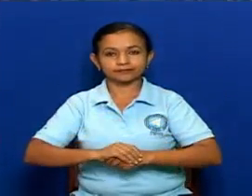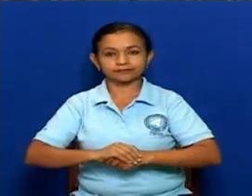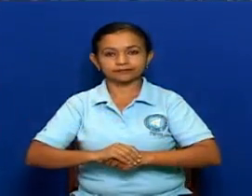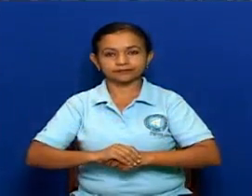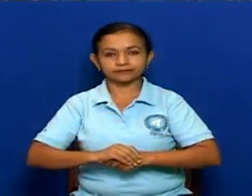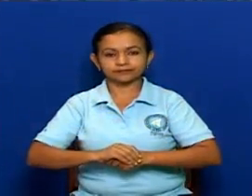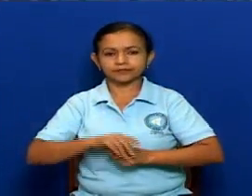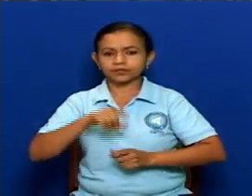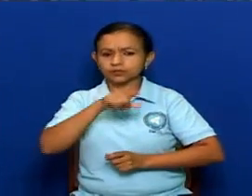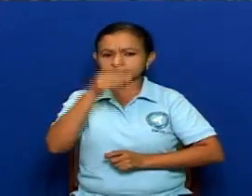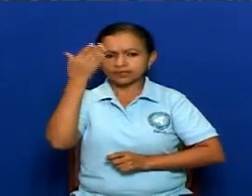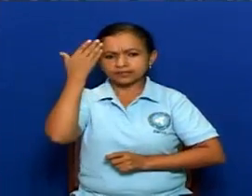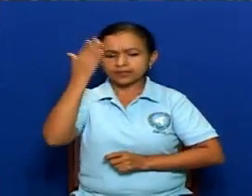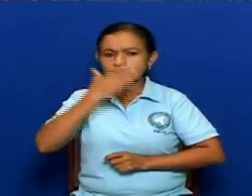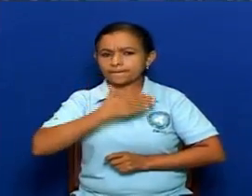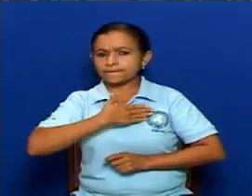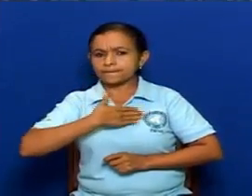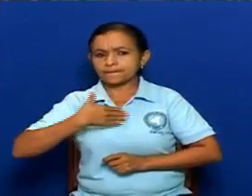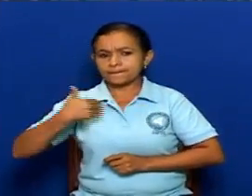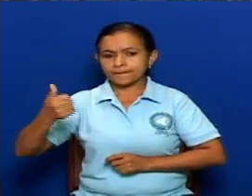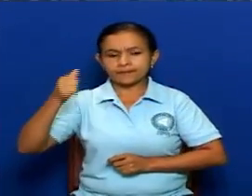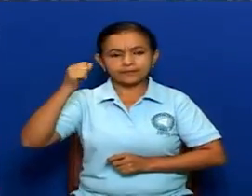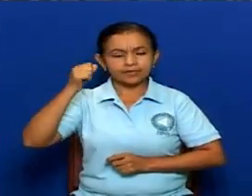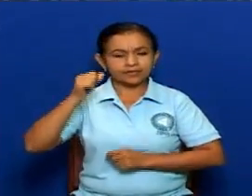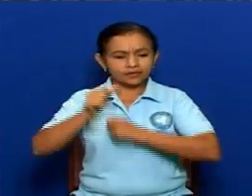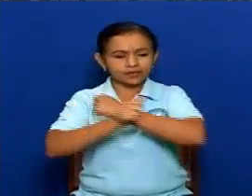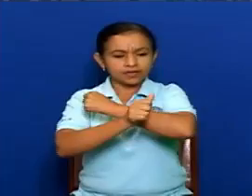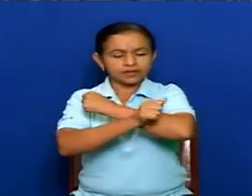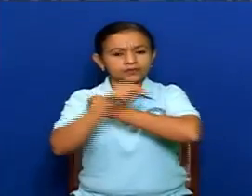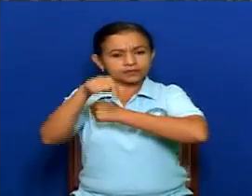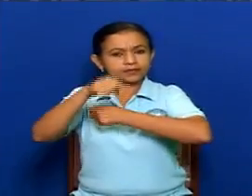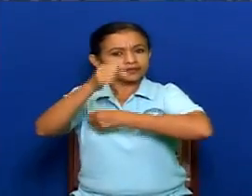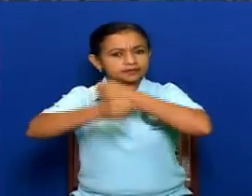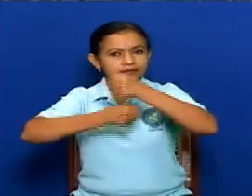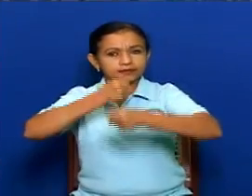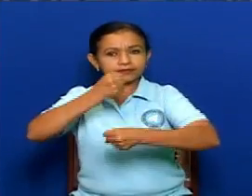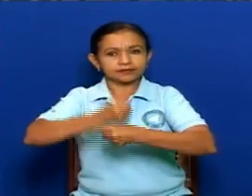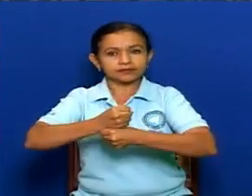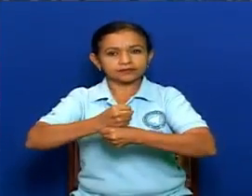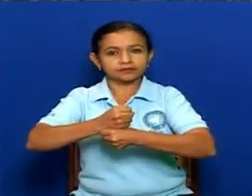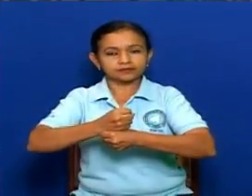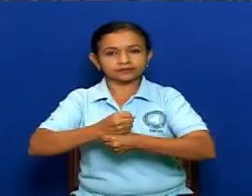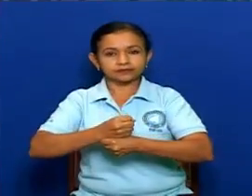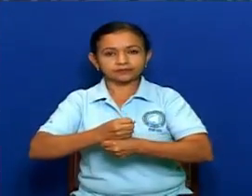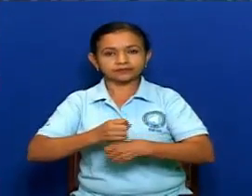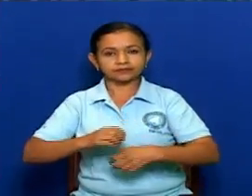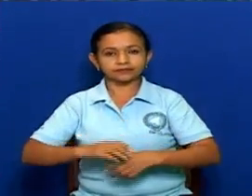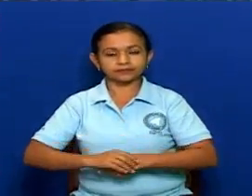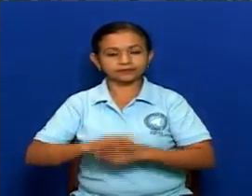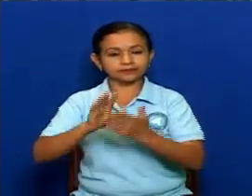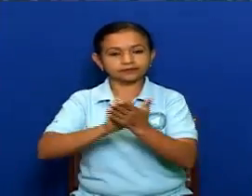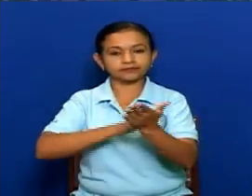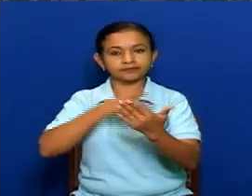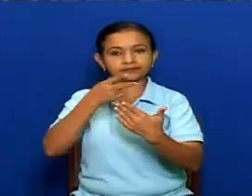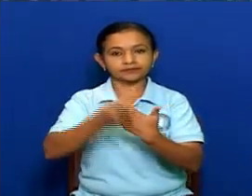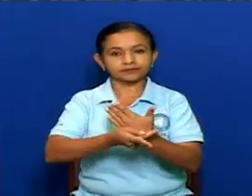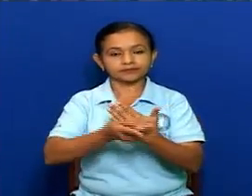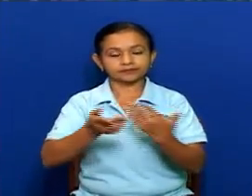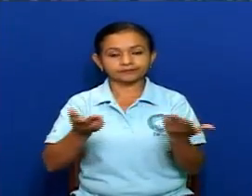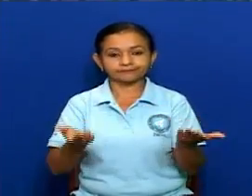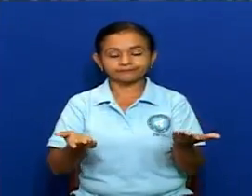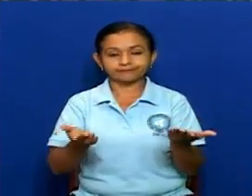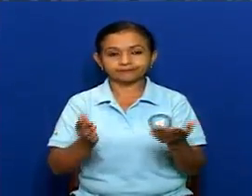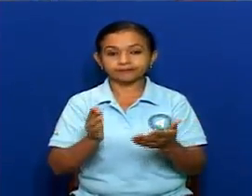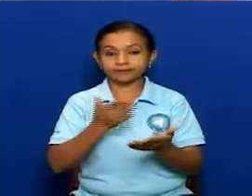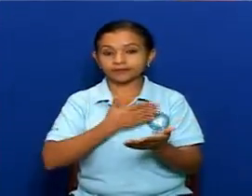son los mejores alumnos de este año en todos los programas? Sí, dentro